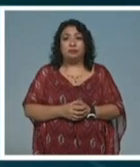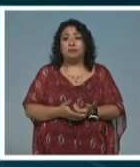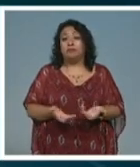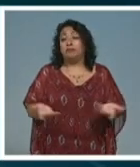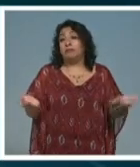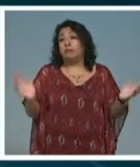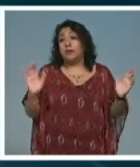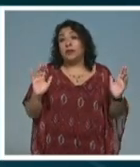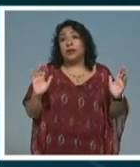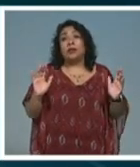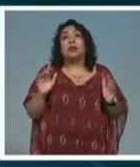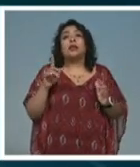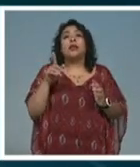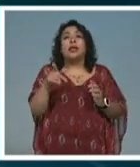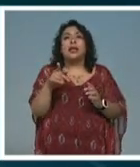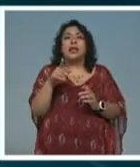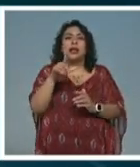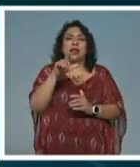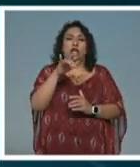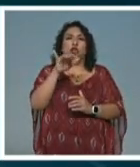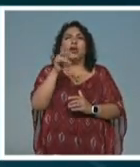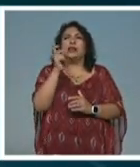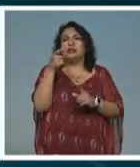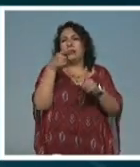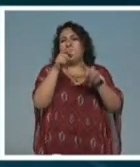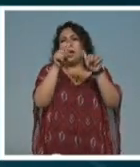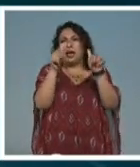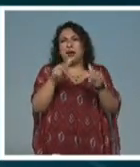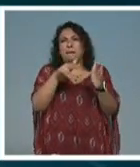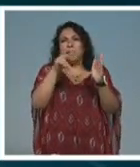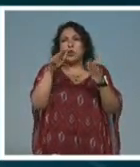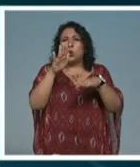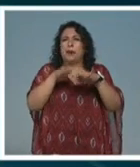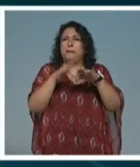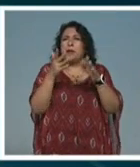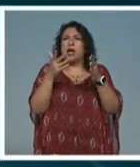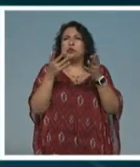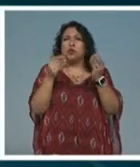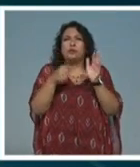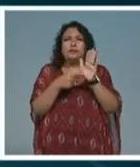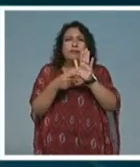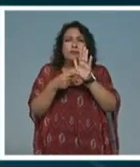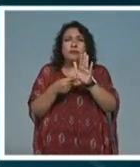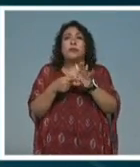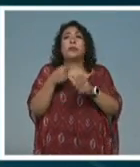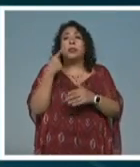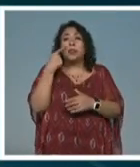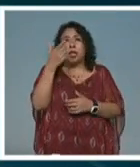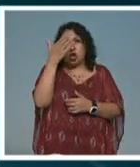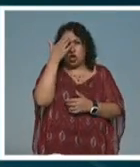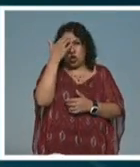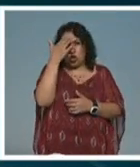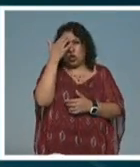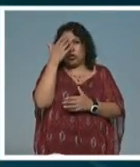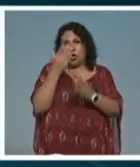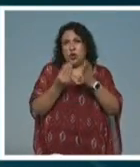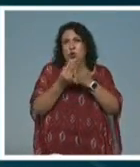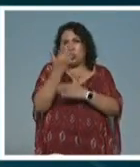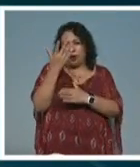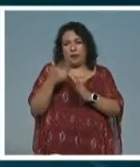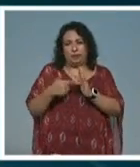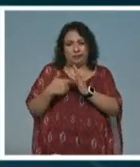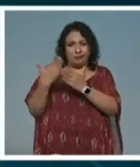Bueno, la Gioconda es el epítome del arte y la pintura más reinterpretada que existe. Vamos a conocer una nueva